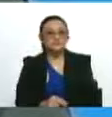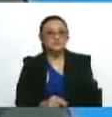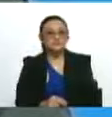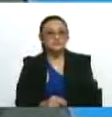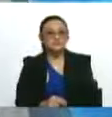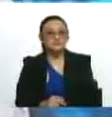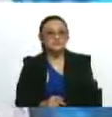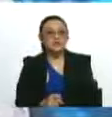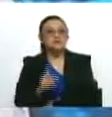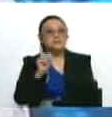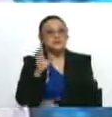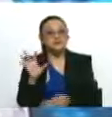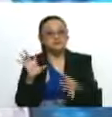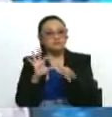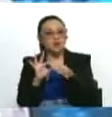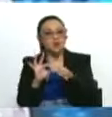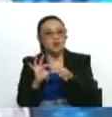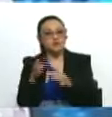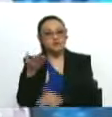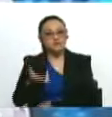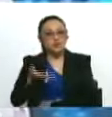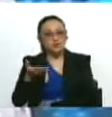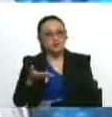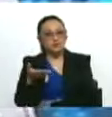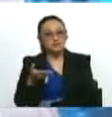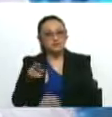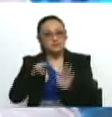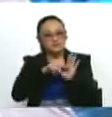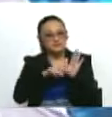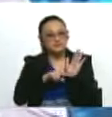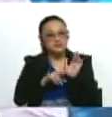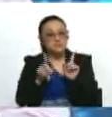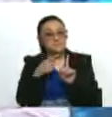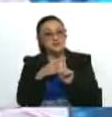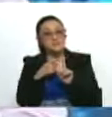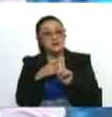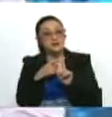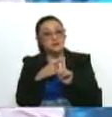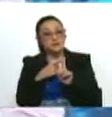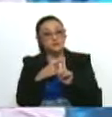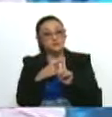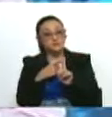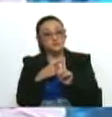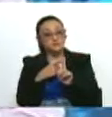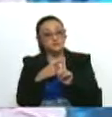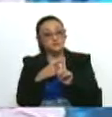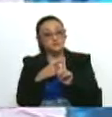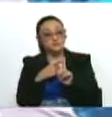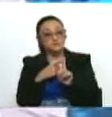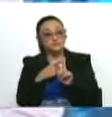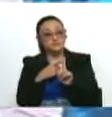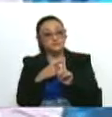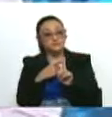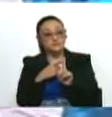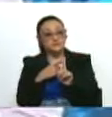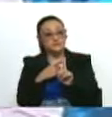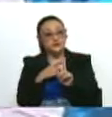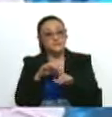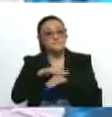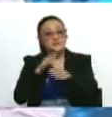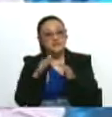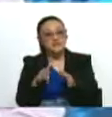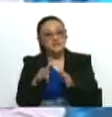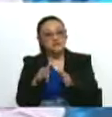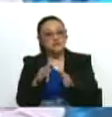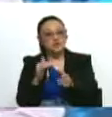siguientes componentes fundamentales. En primer lugar, el almirante en jefe y ministro